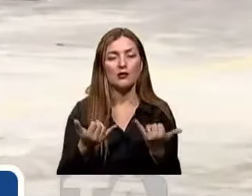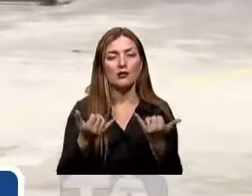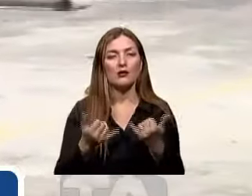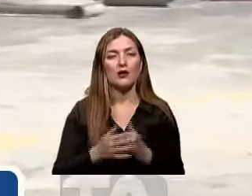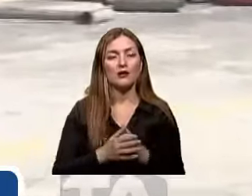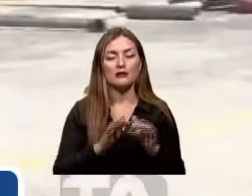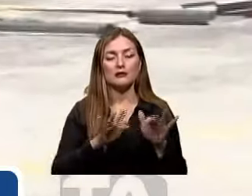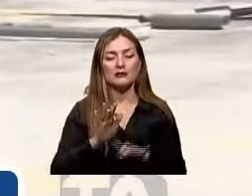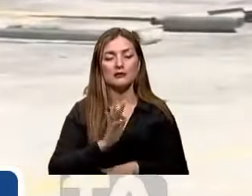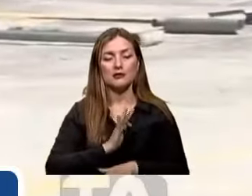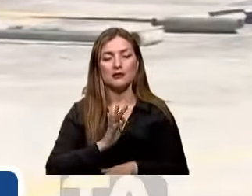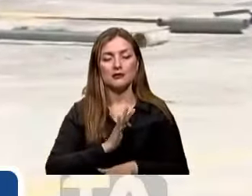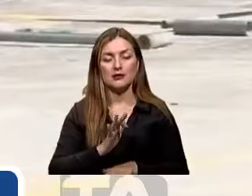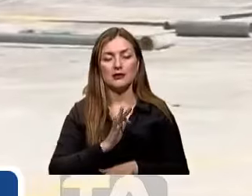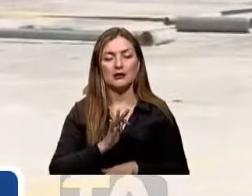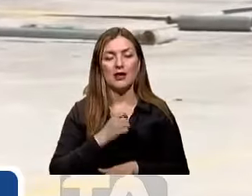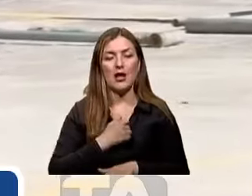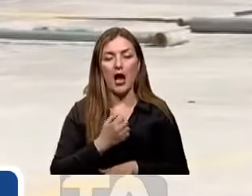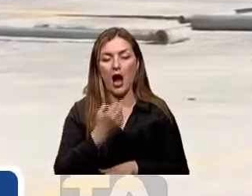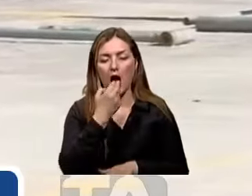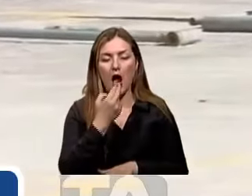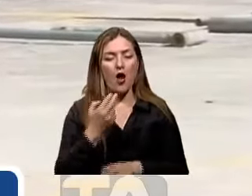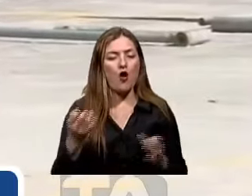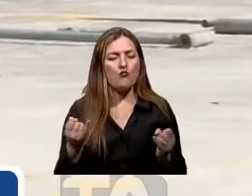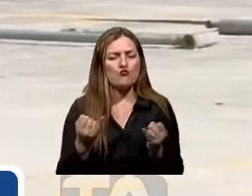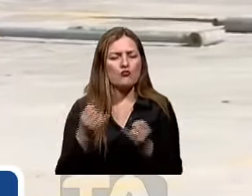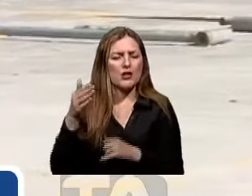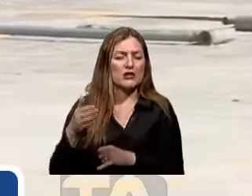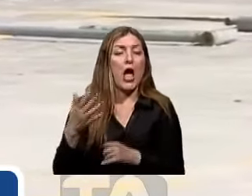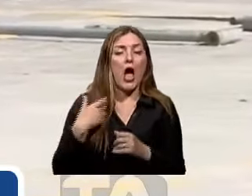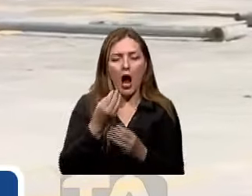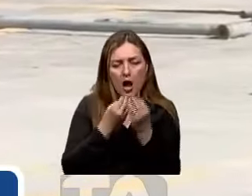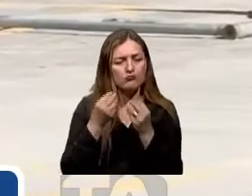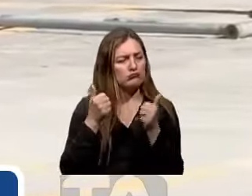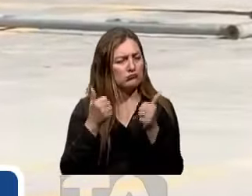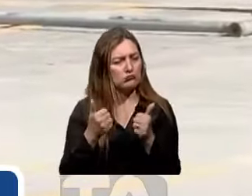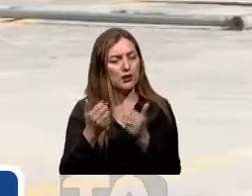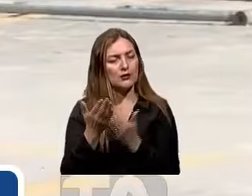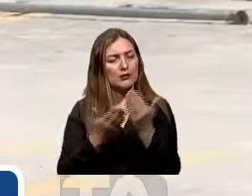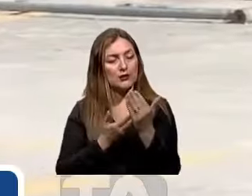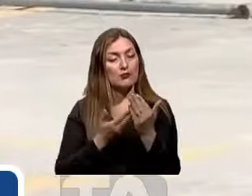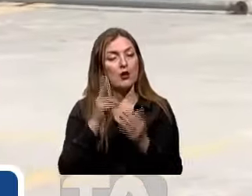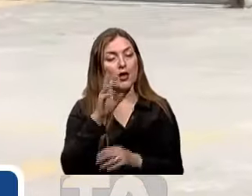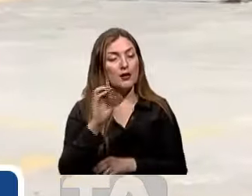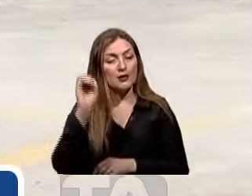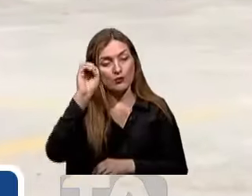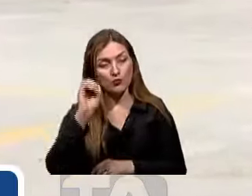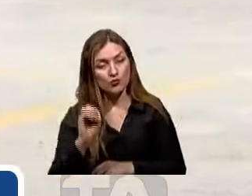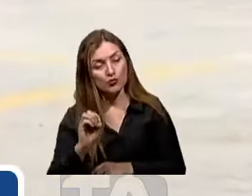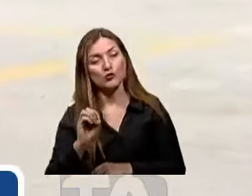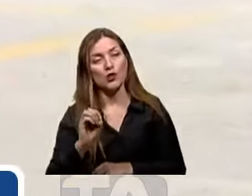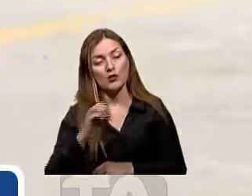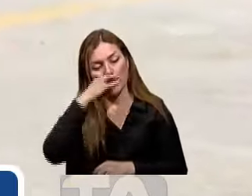técnica de desnutrición Porque queremos potencializar todos los servicios y lograr solventar este 20% de